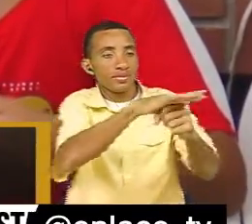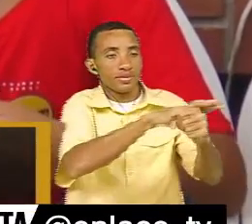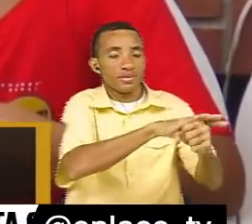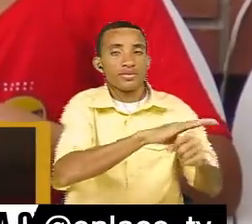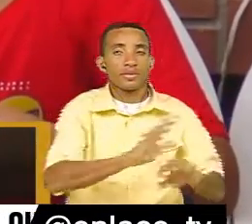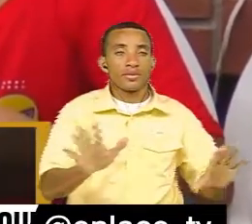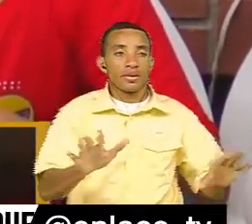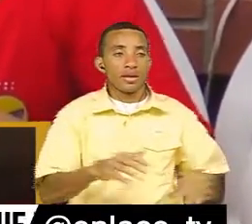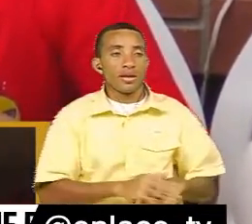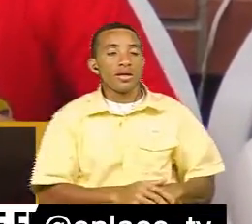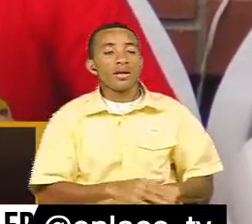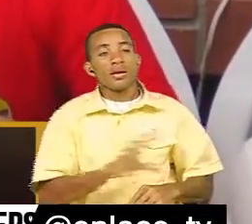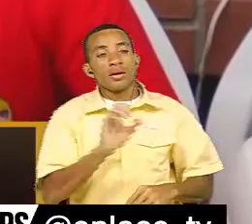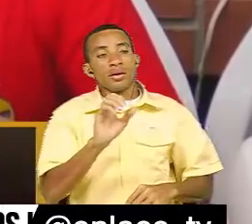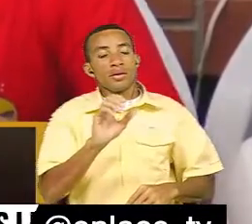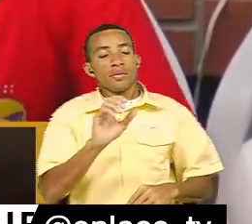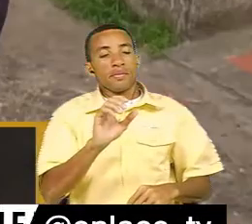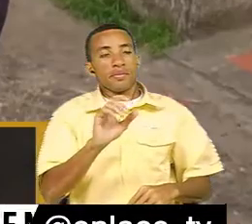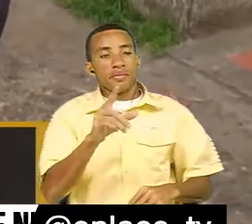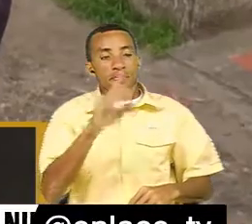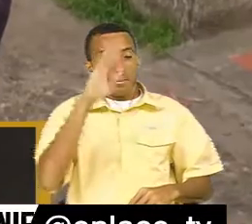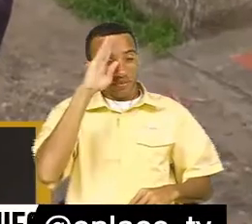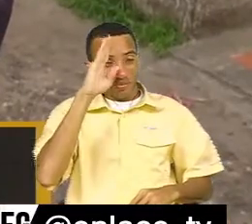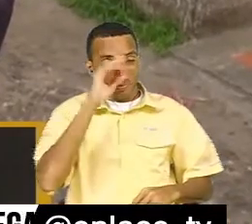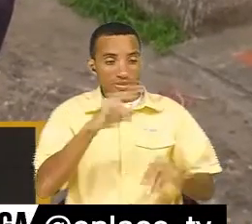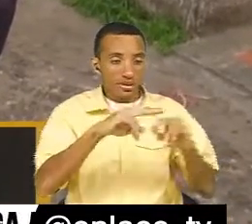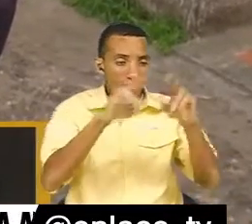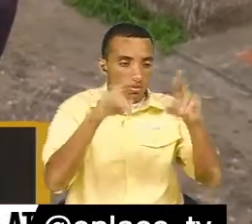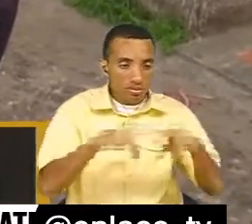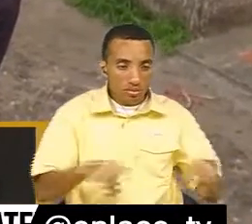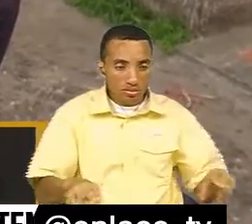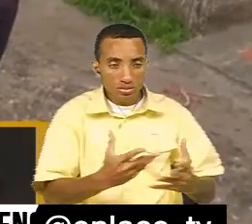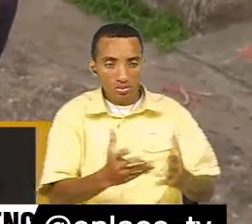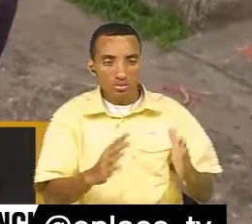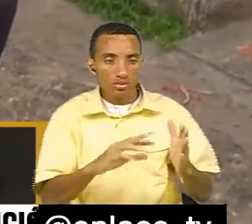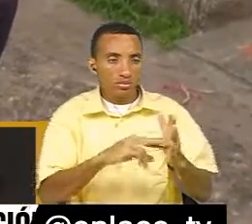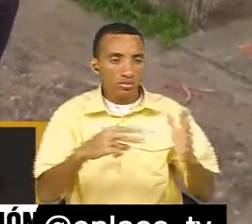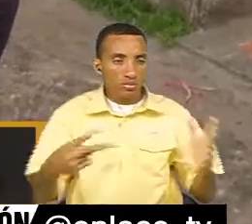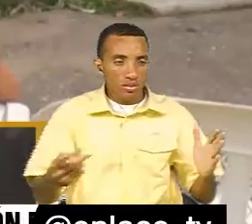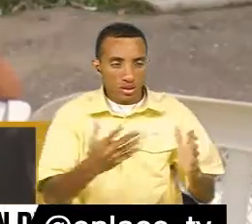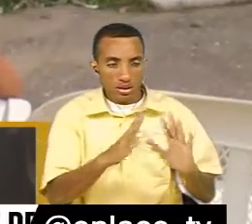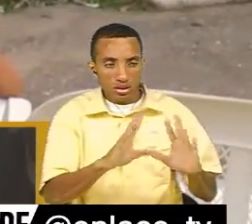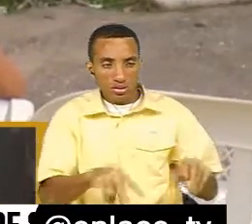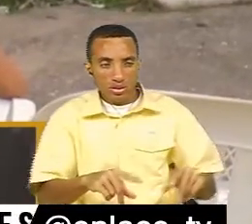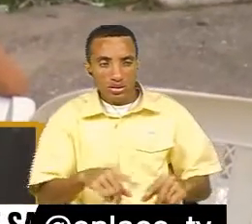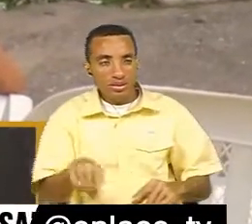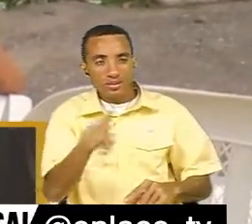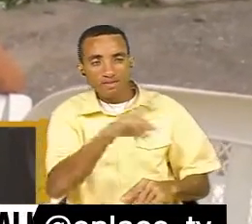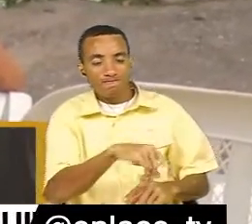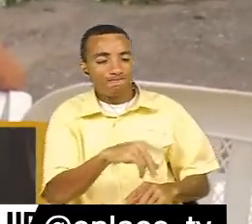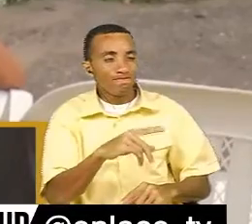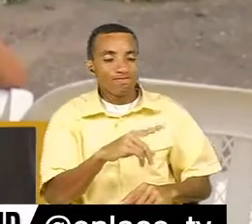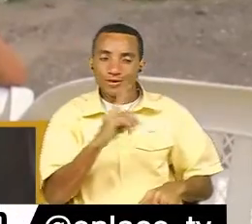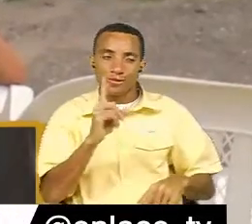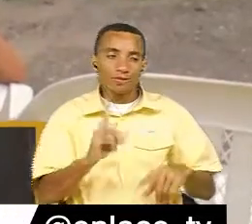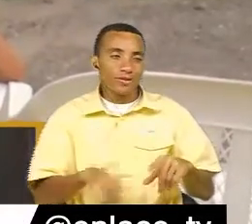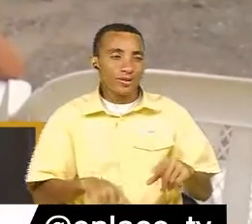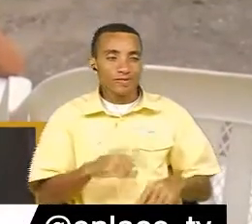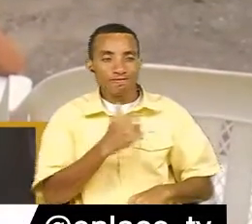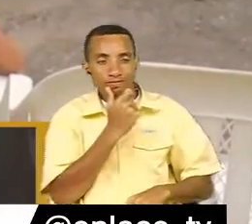del Magdalena Medio facilita el acceso a plataformas y aparatos electrónicos a los que en ocasiones no tienen la posibilidad de obtener los pequeños